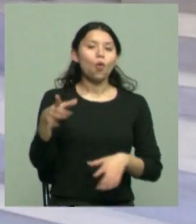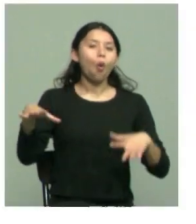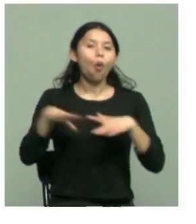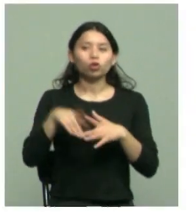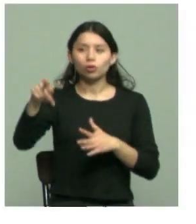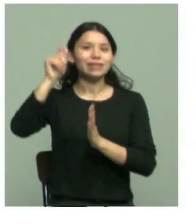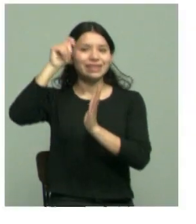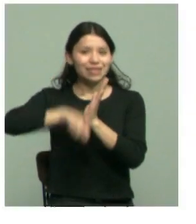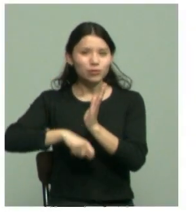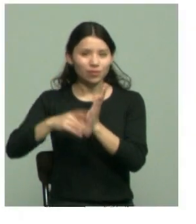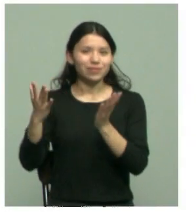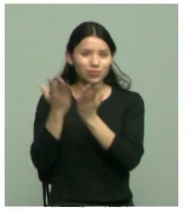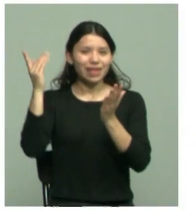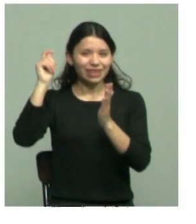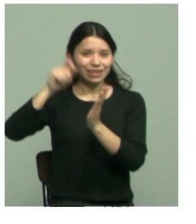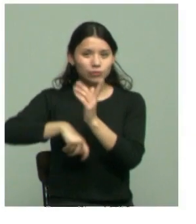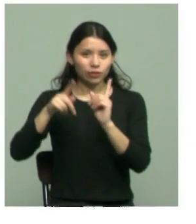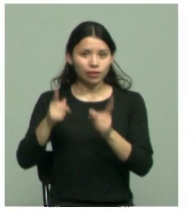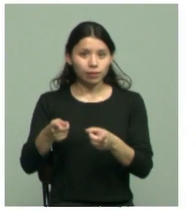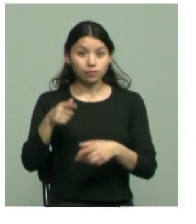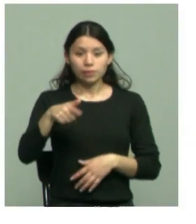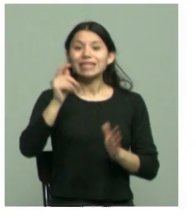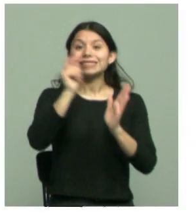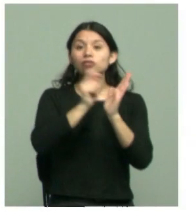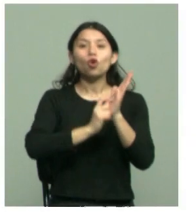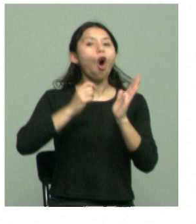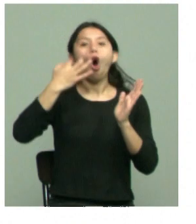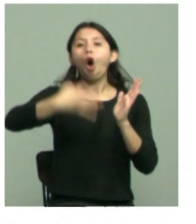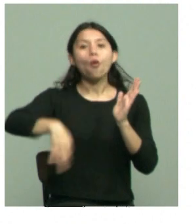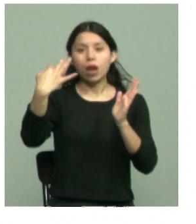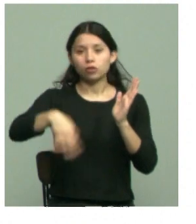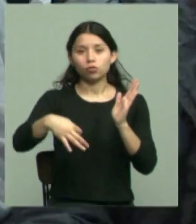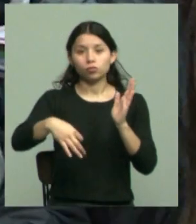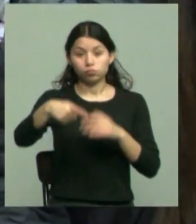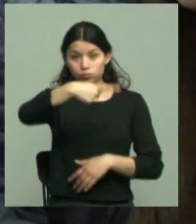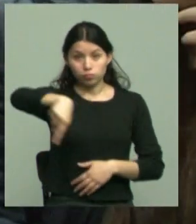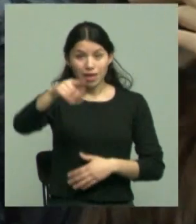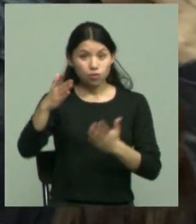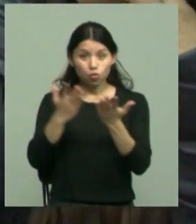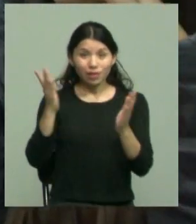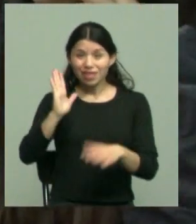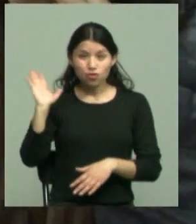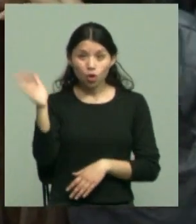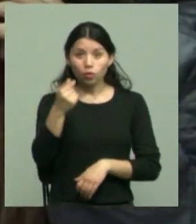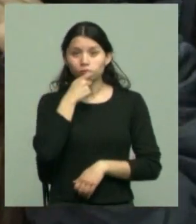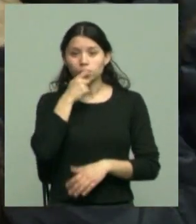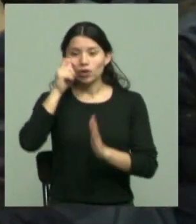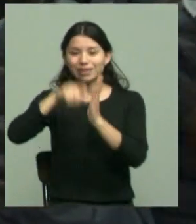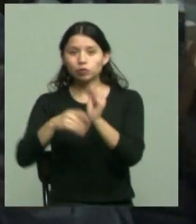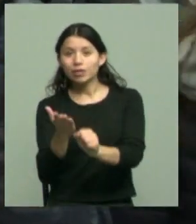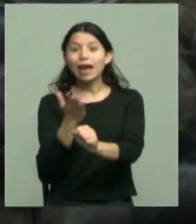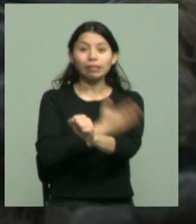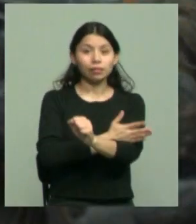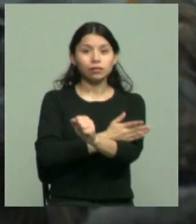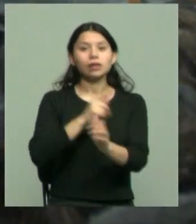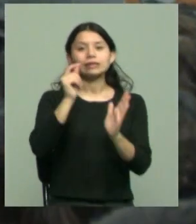ser obligatorio. Quiere decir que todos y todas las estudiantes van a tener que realizarlo antes de inscribirse para cursar.